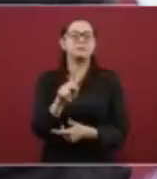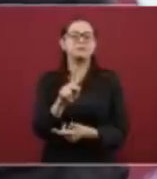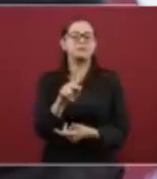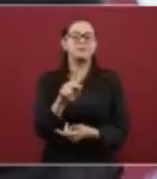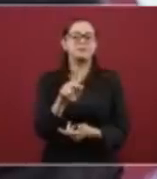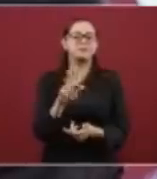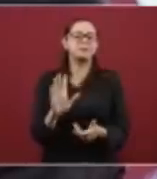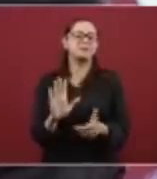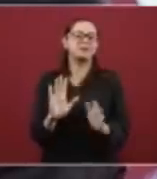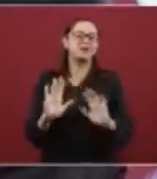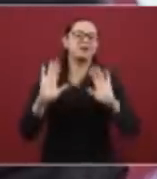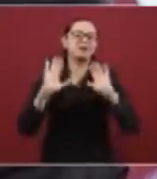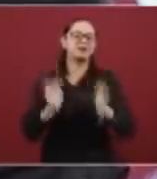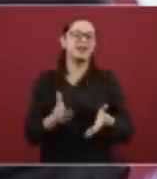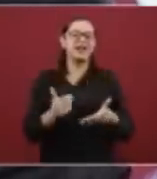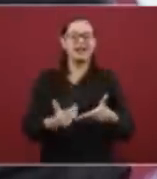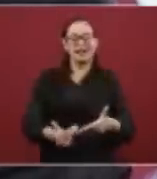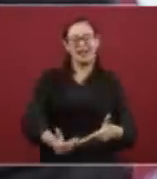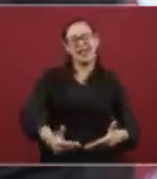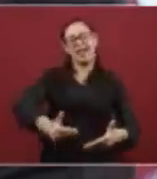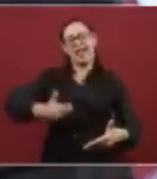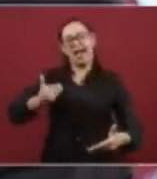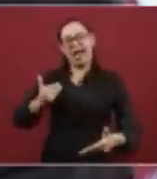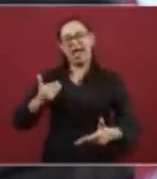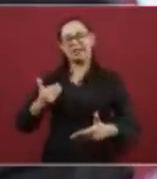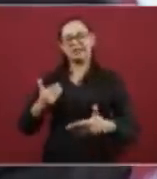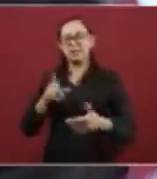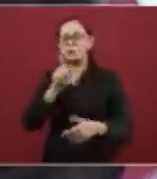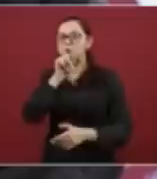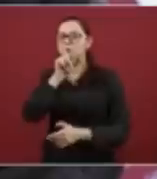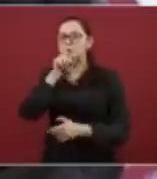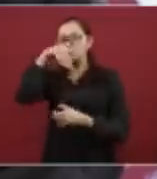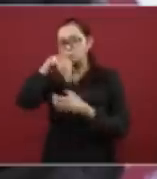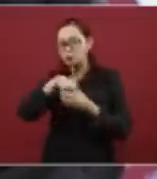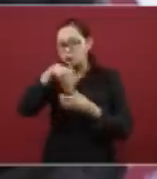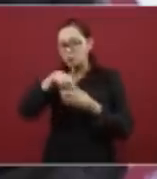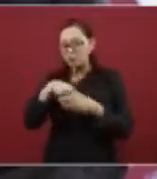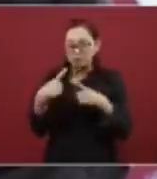de antemano, a puerta cerrada,